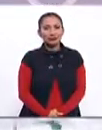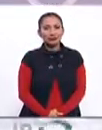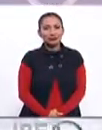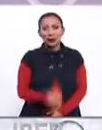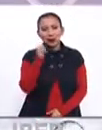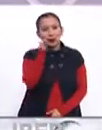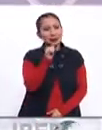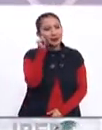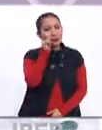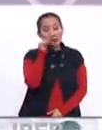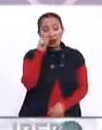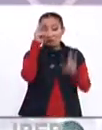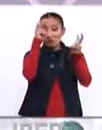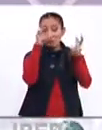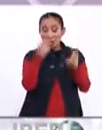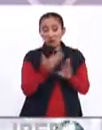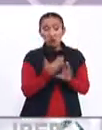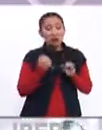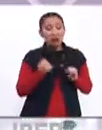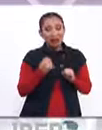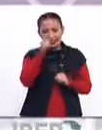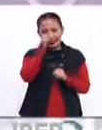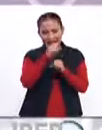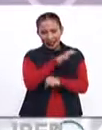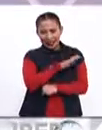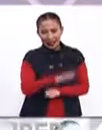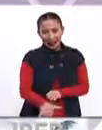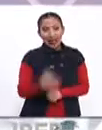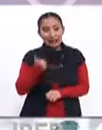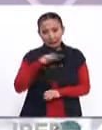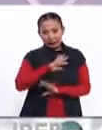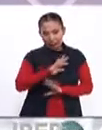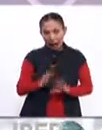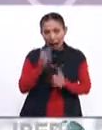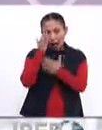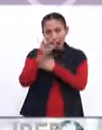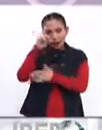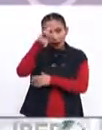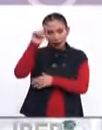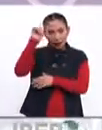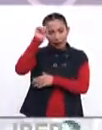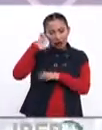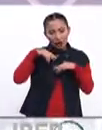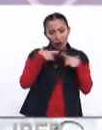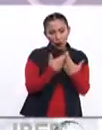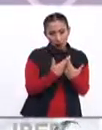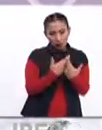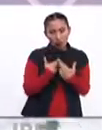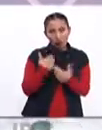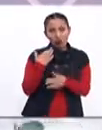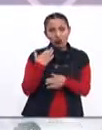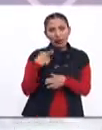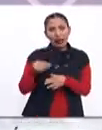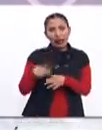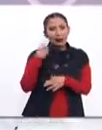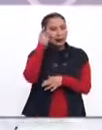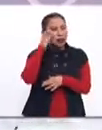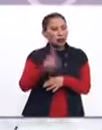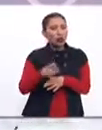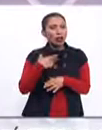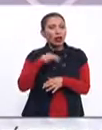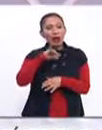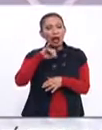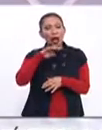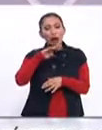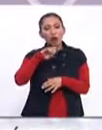Pues como siempre, una agenda muy intensa, la de la secretaria Rebeca Grispa, ya se encuentra allá en Madrid, tuvo una reunión con el director